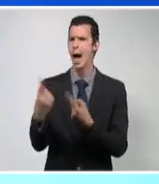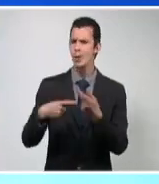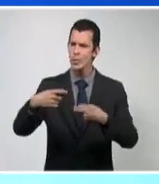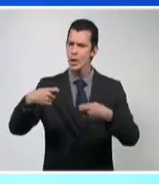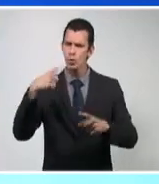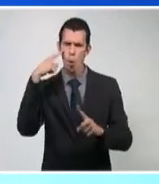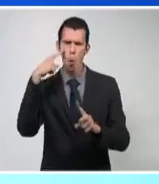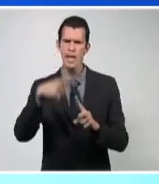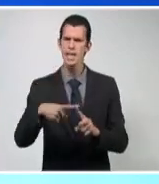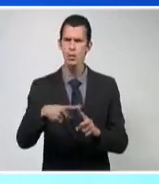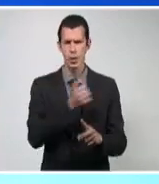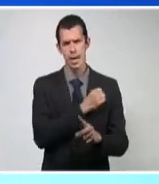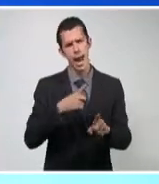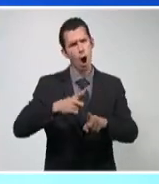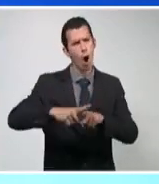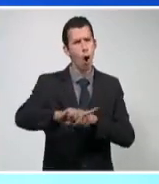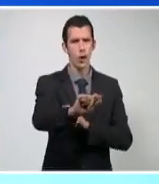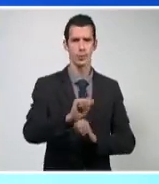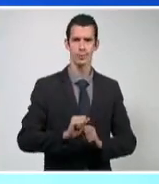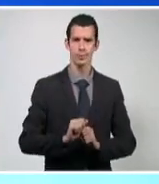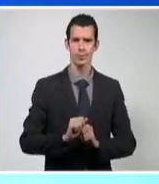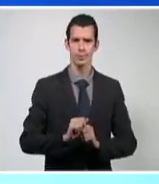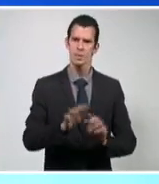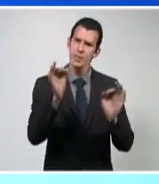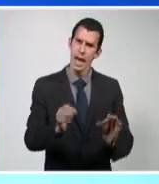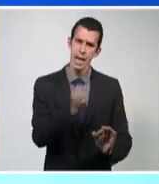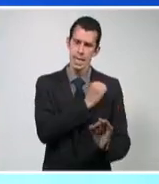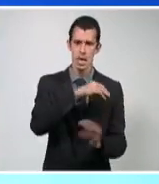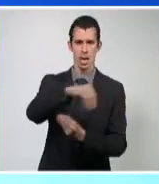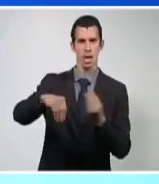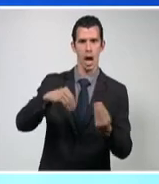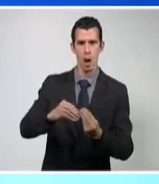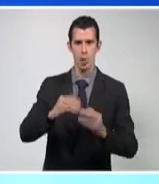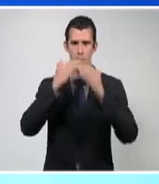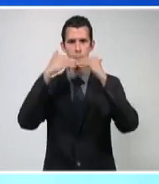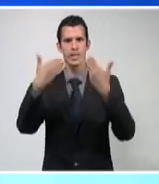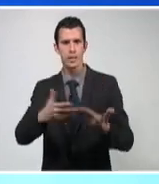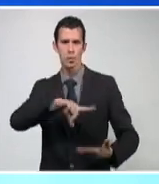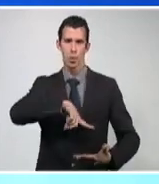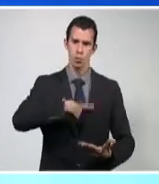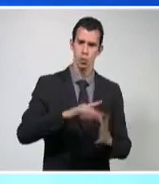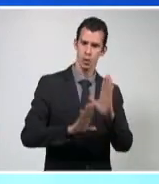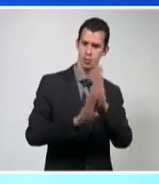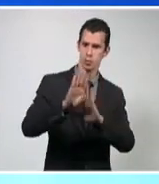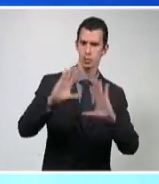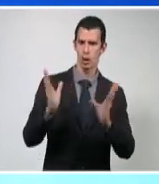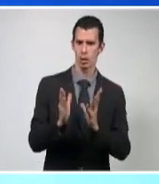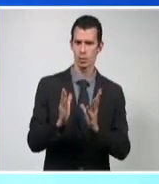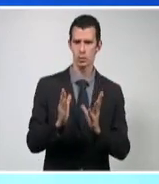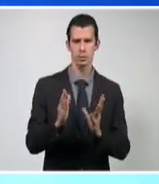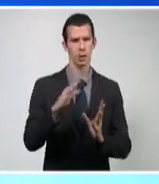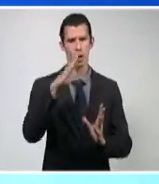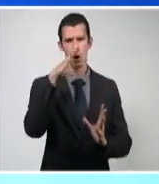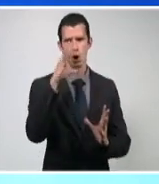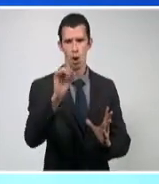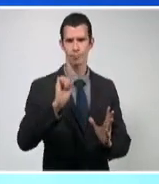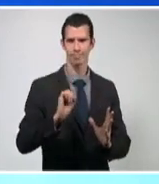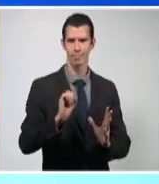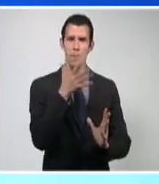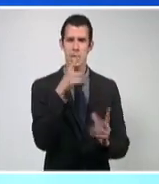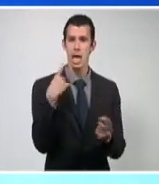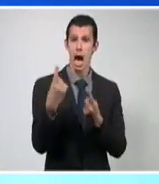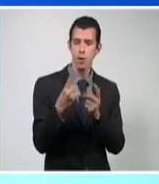Dígame usted, ¿parece o no esto un montaje destinado a las redes sociales para influir, para intoxicar el ambiente, para